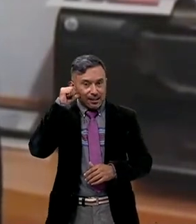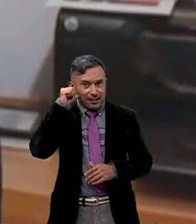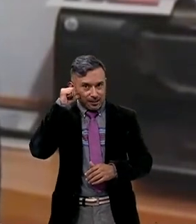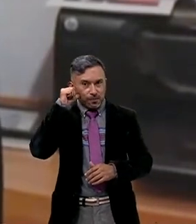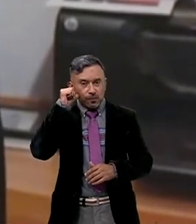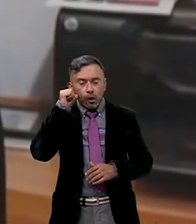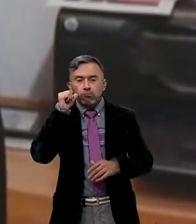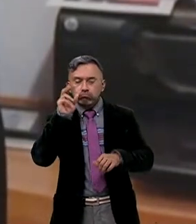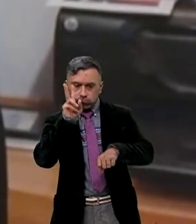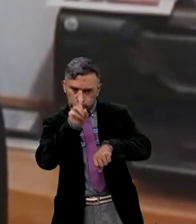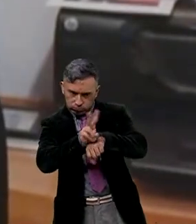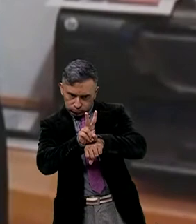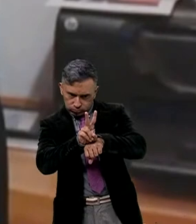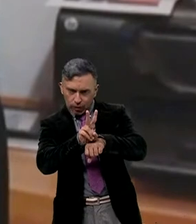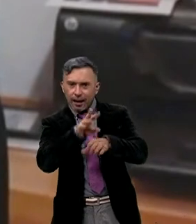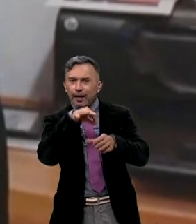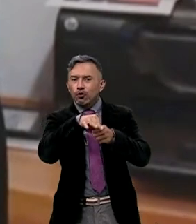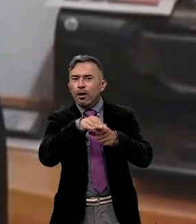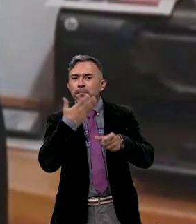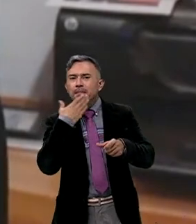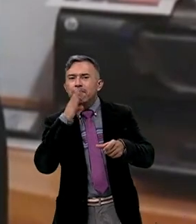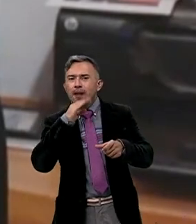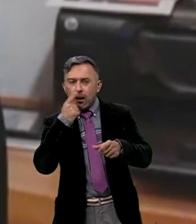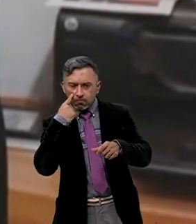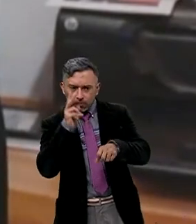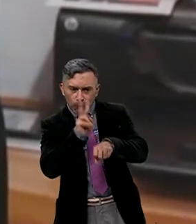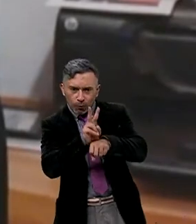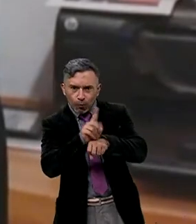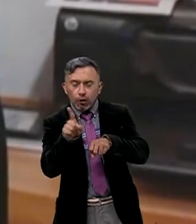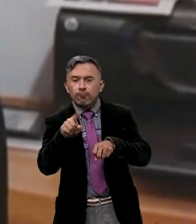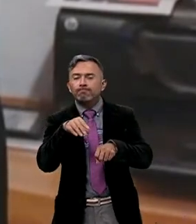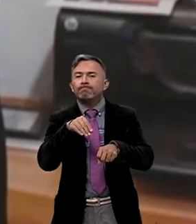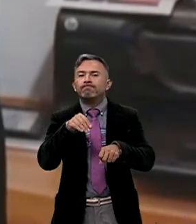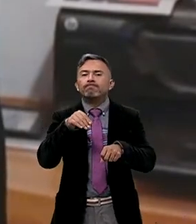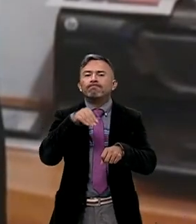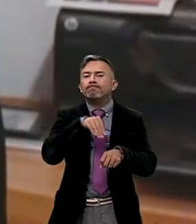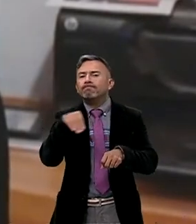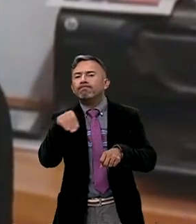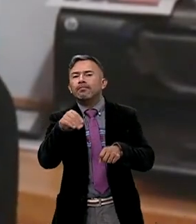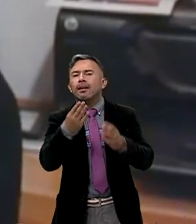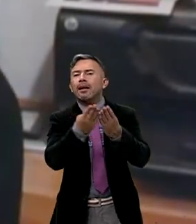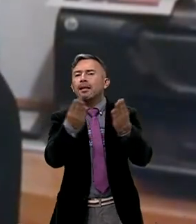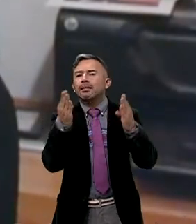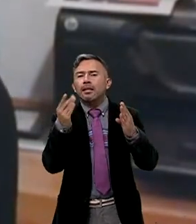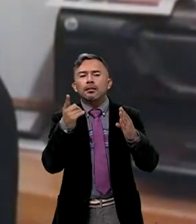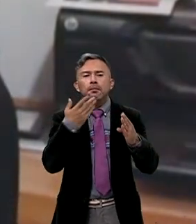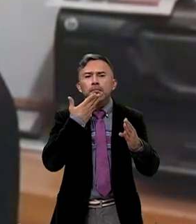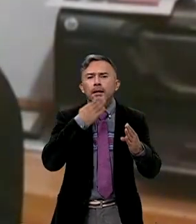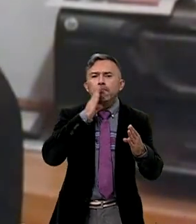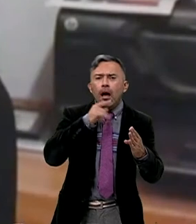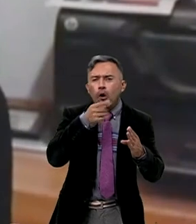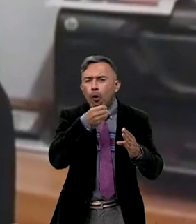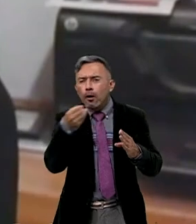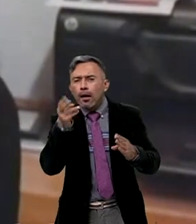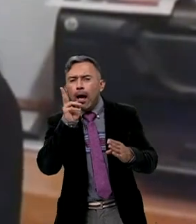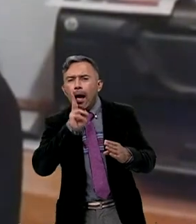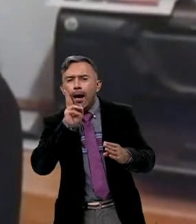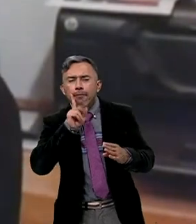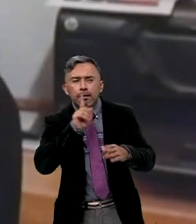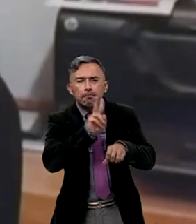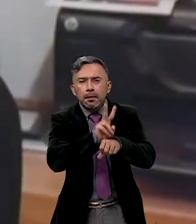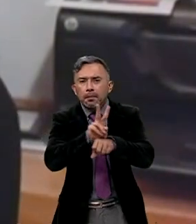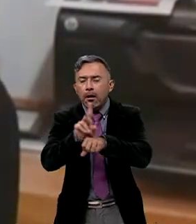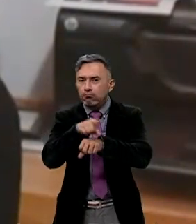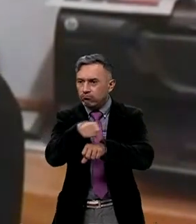que estuvieron recorriendo las distintas casillas y también este a